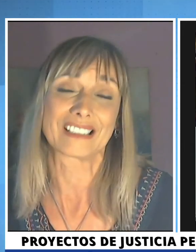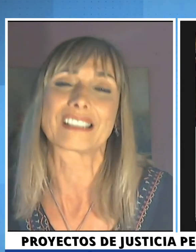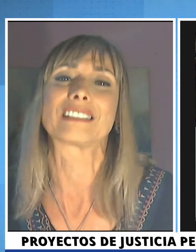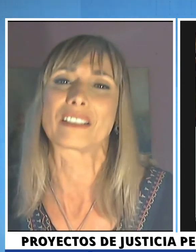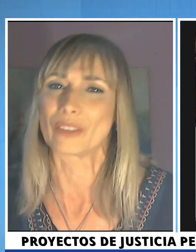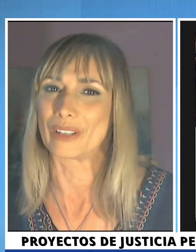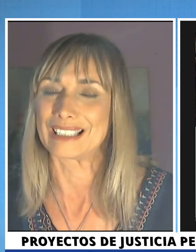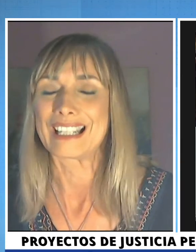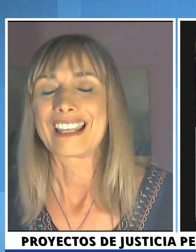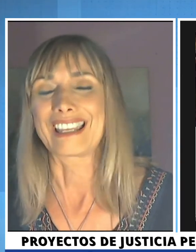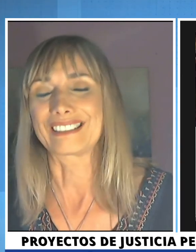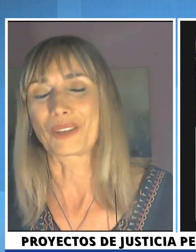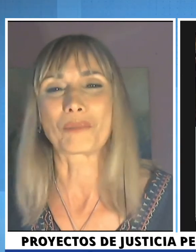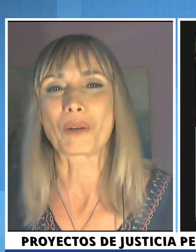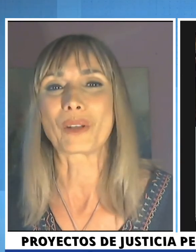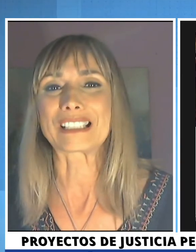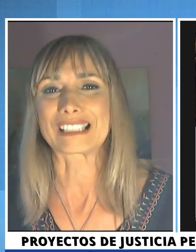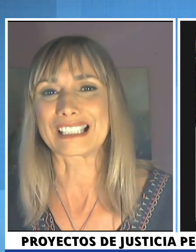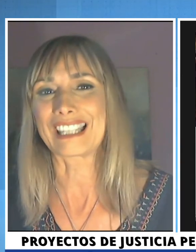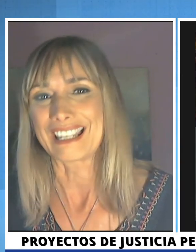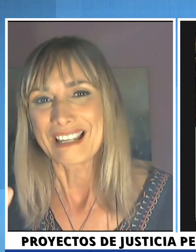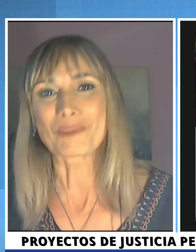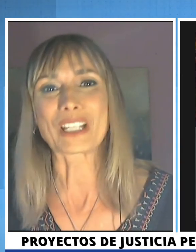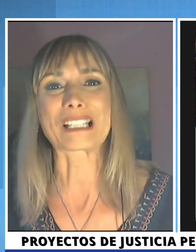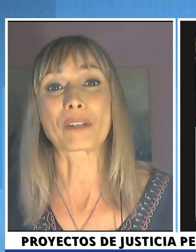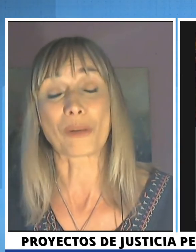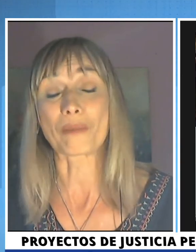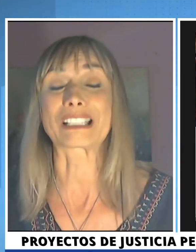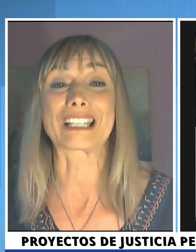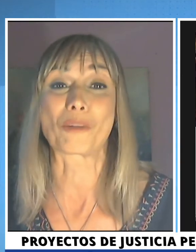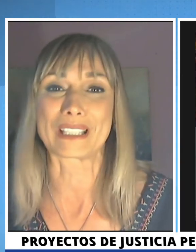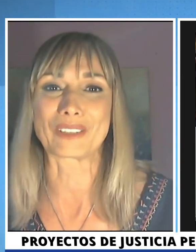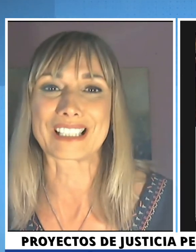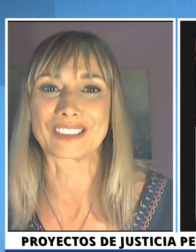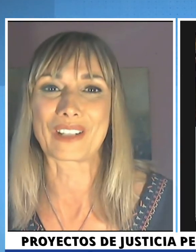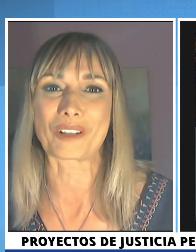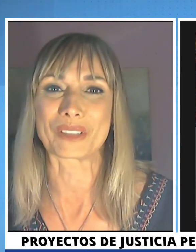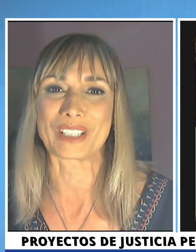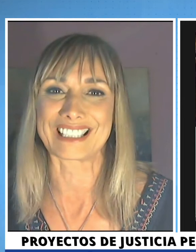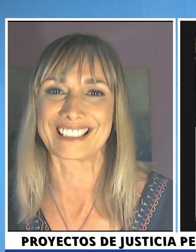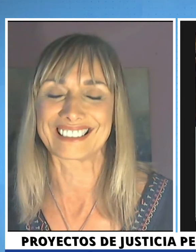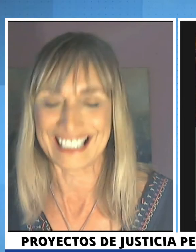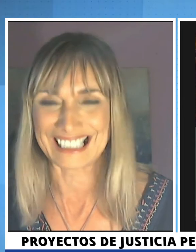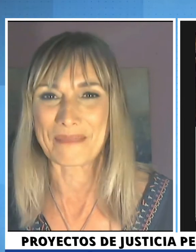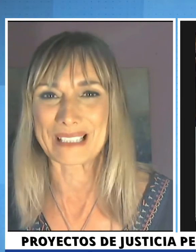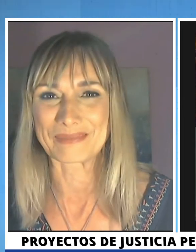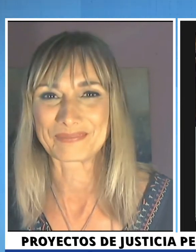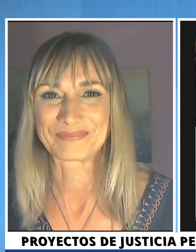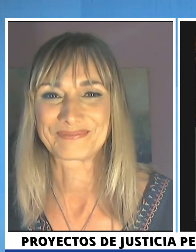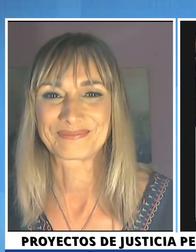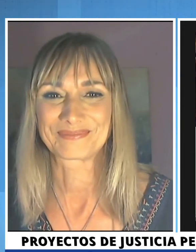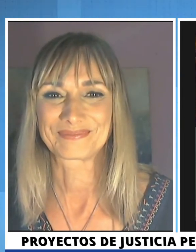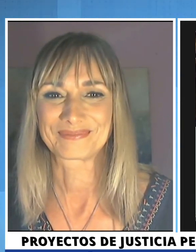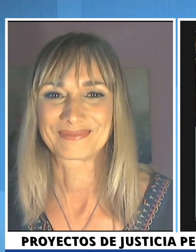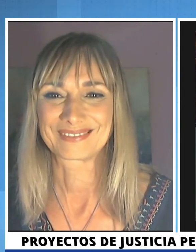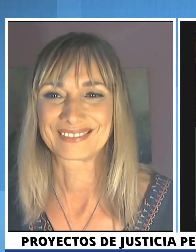y se sienten solas en todo tipo de violencias. Así que muchas gracias por eso, vamos a seguir acompañándolas en todas las comisiones que siguen. Gracias ambas.